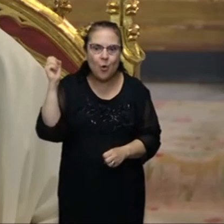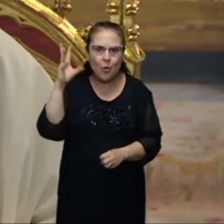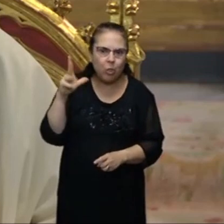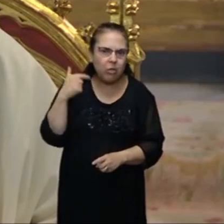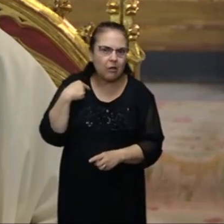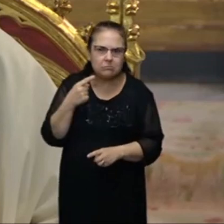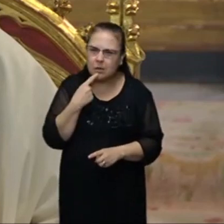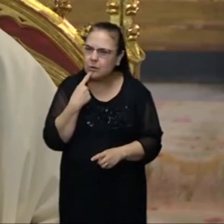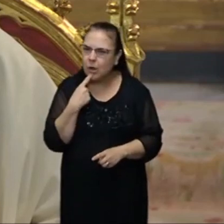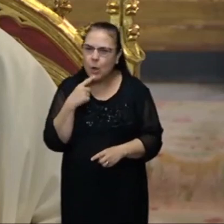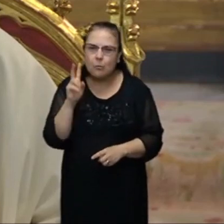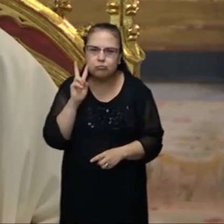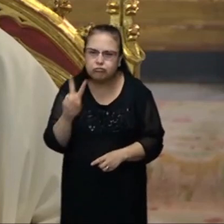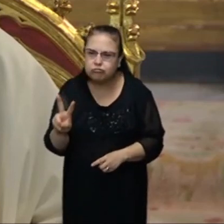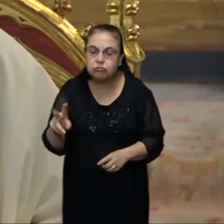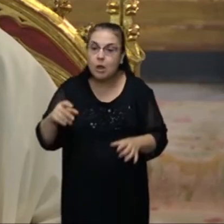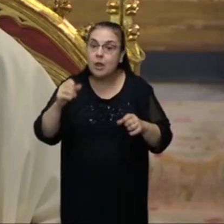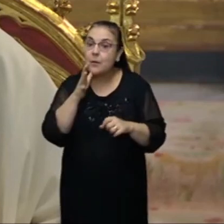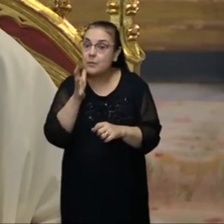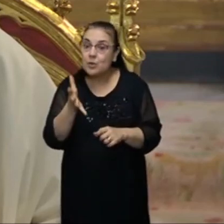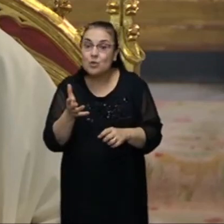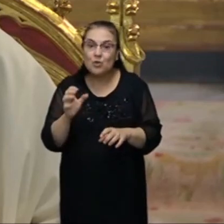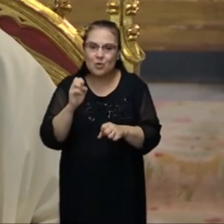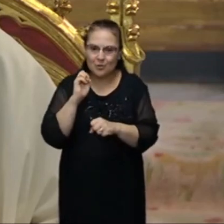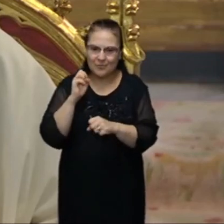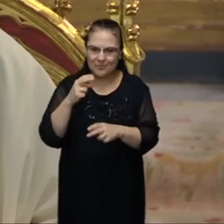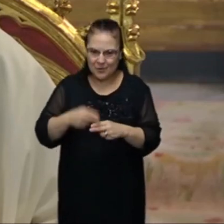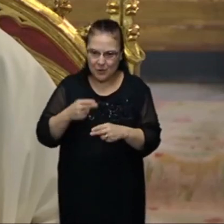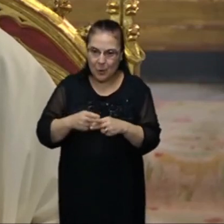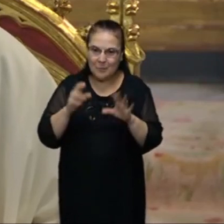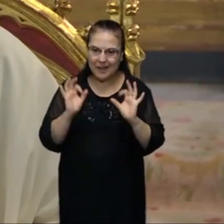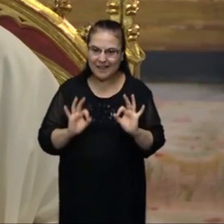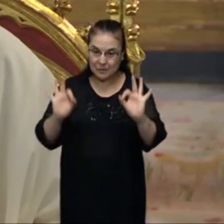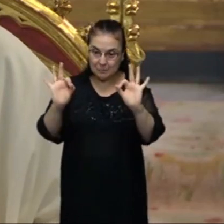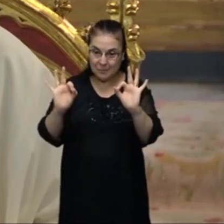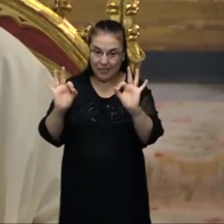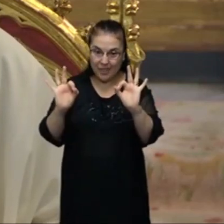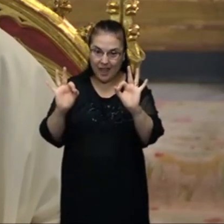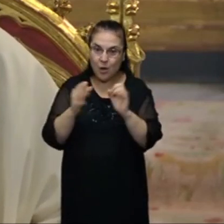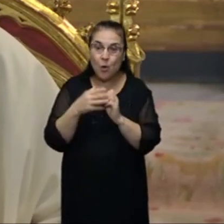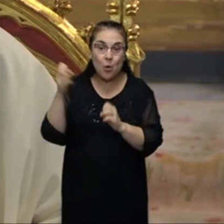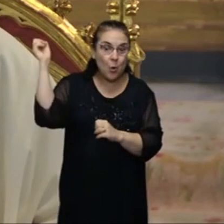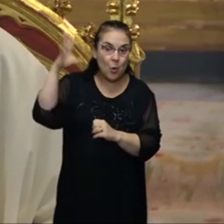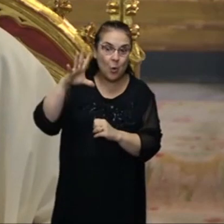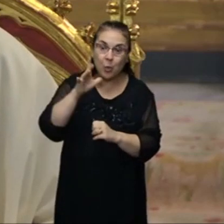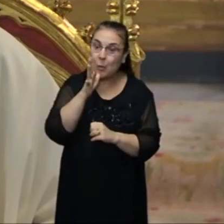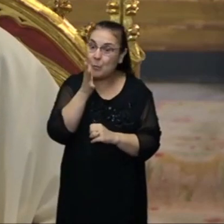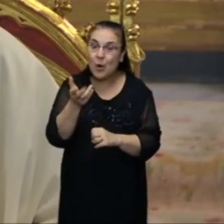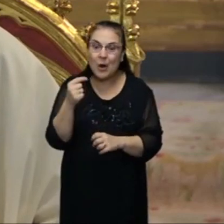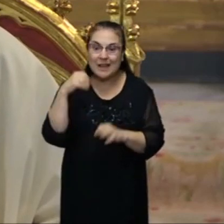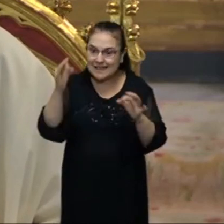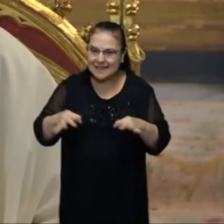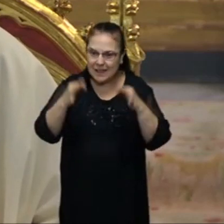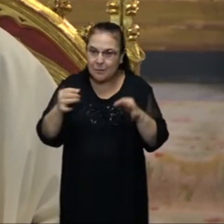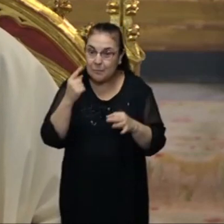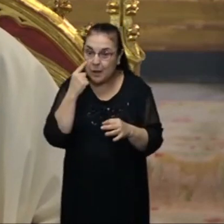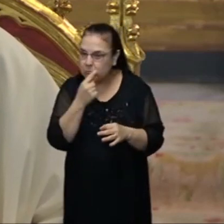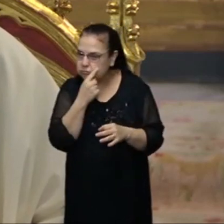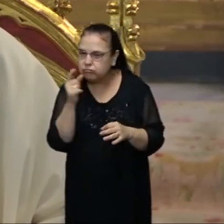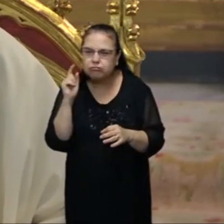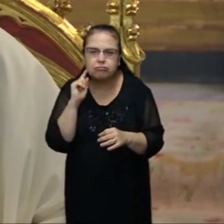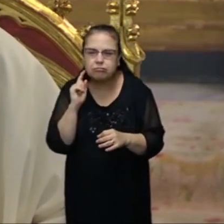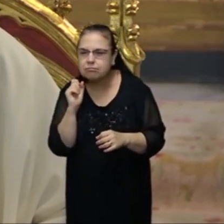hablaba, sino que contemplaba, oraba y reflexionaba, y decía, pero el día que muja, en alusión a los escritos y a lo que proféticamente veía